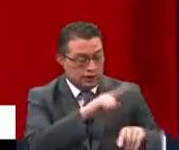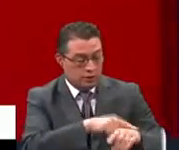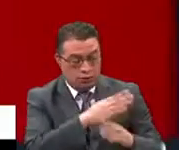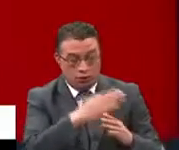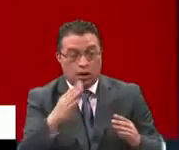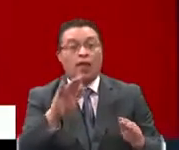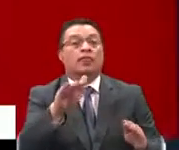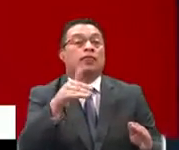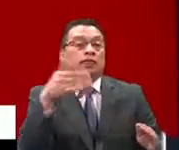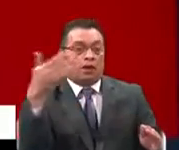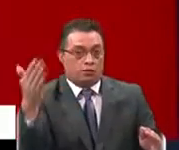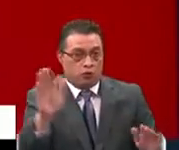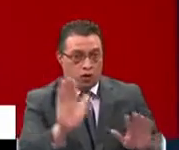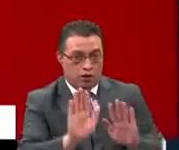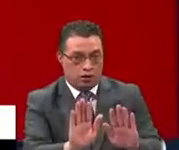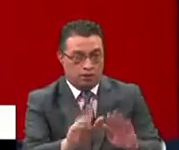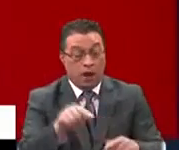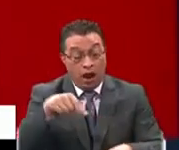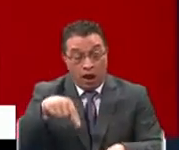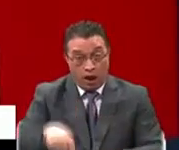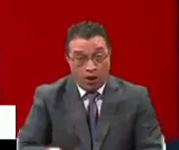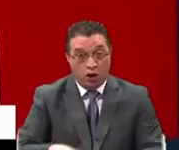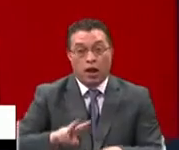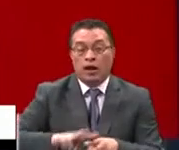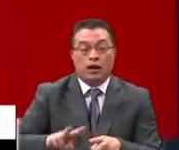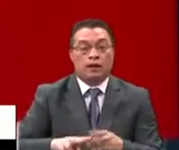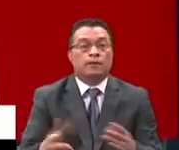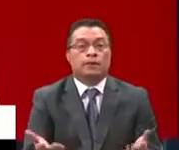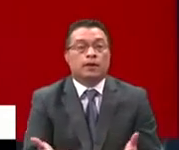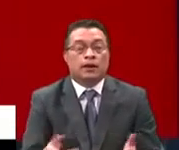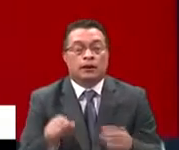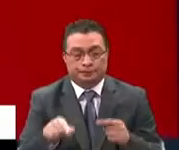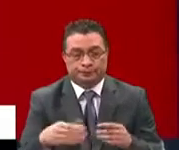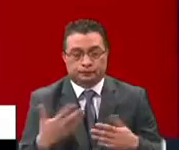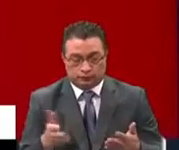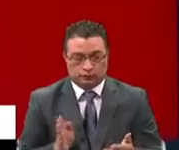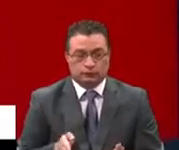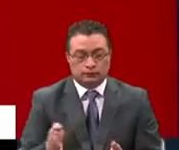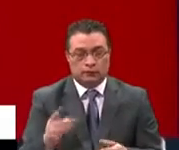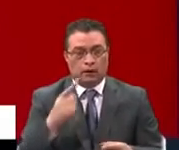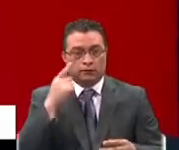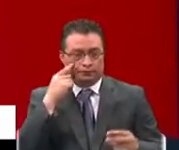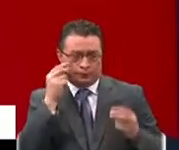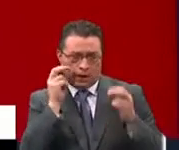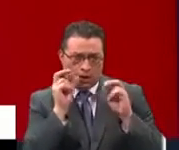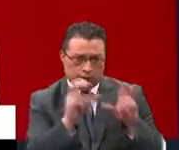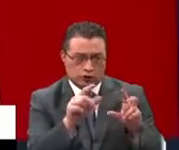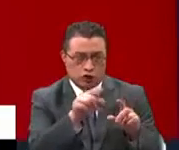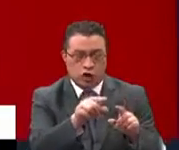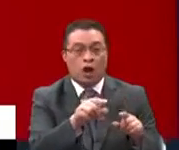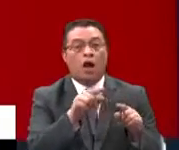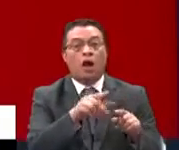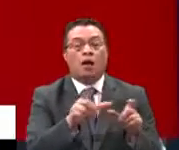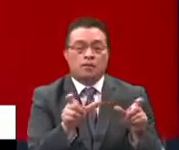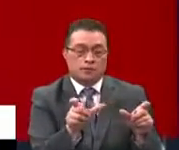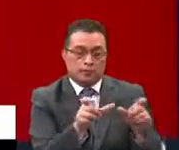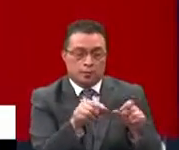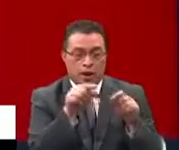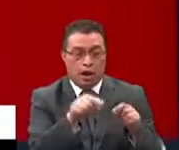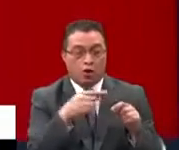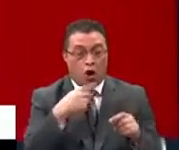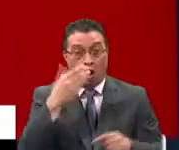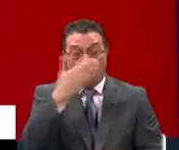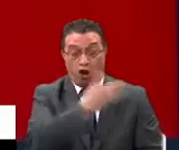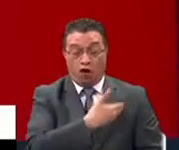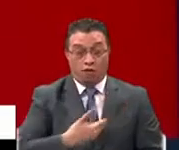ya vendrán en su momento. Por ahora, lo que estamos haciendo es llevando adelante la atención que corresponde. Nosotros creemos como gobierno,